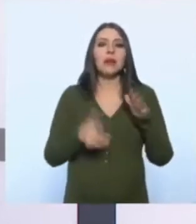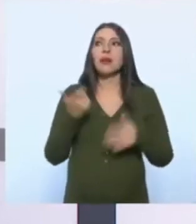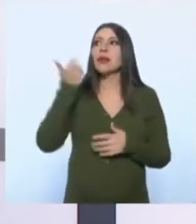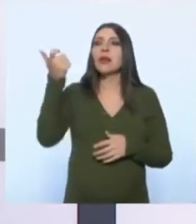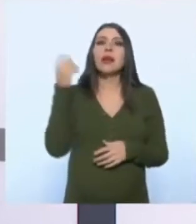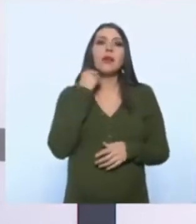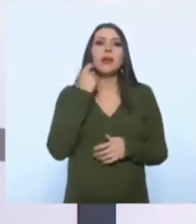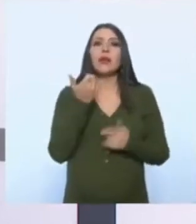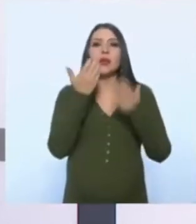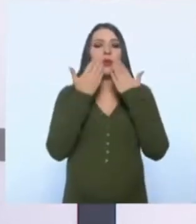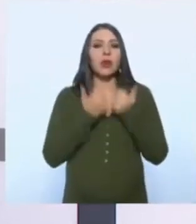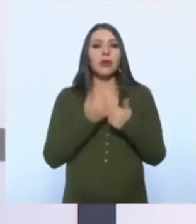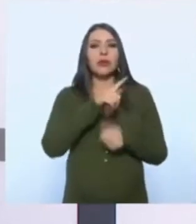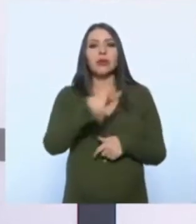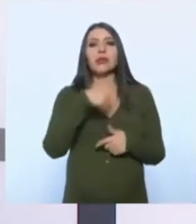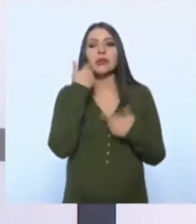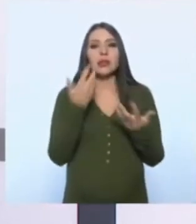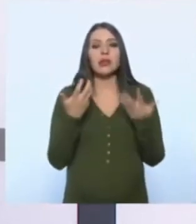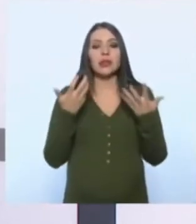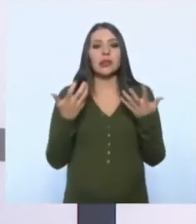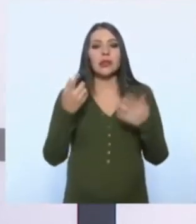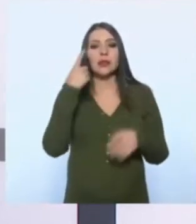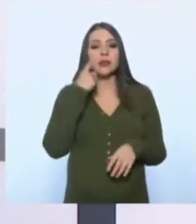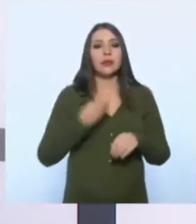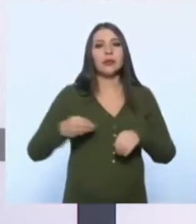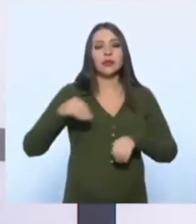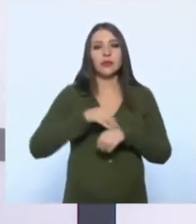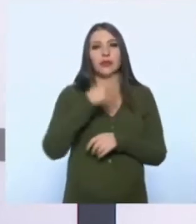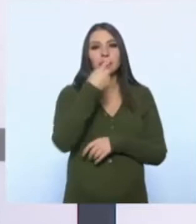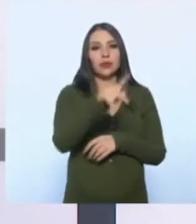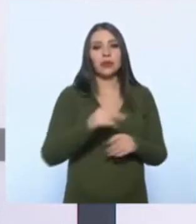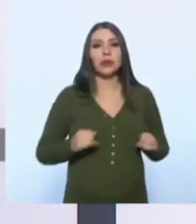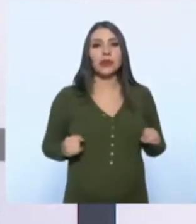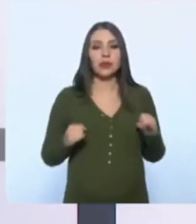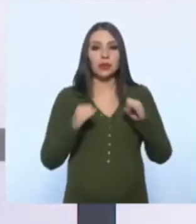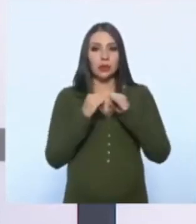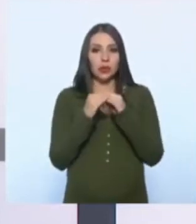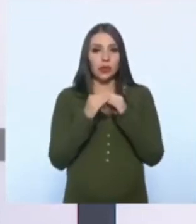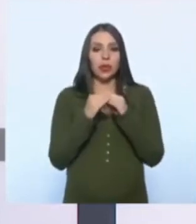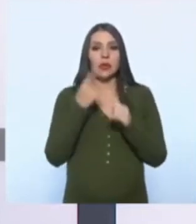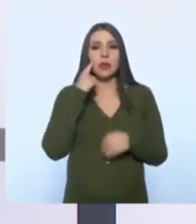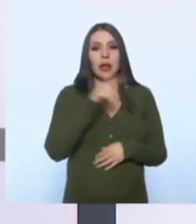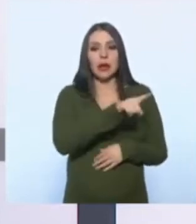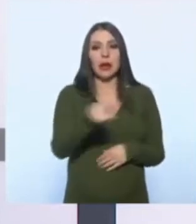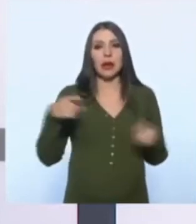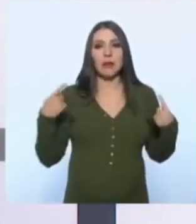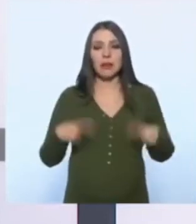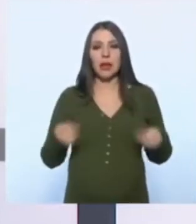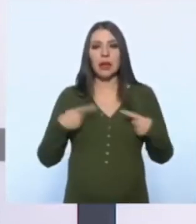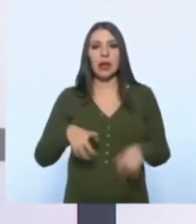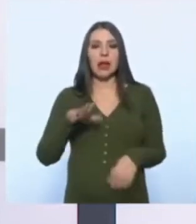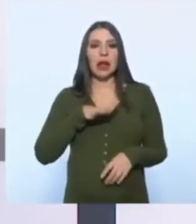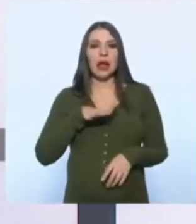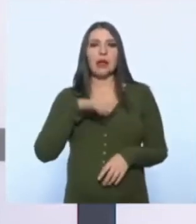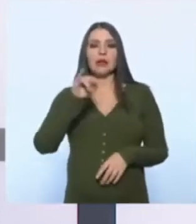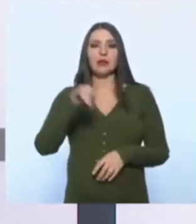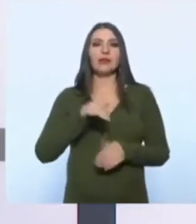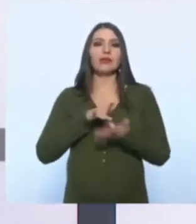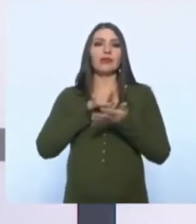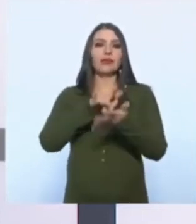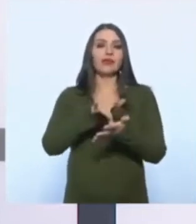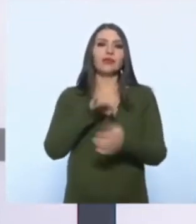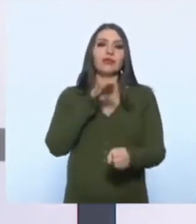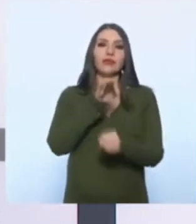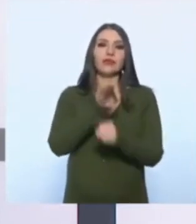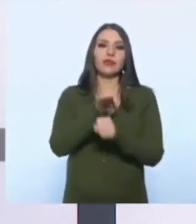abogado. Entonces, lo que se busca con el Instituto de la Defensoría Pública es que estas personas cuenten con el respaldo, la compañía y